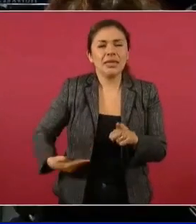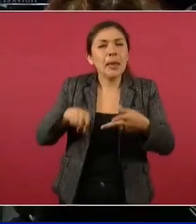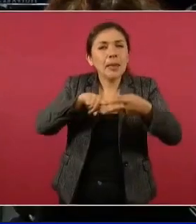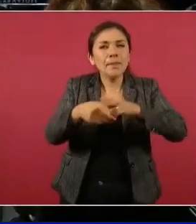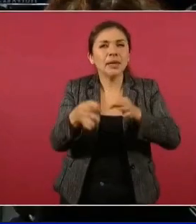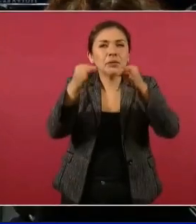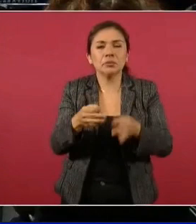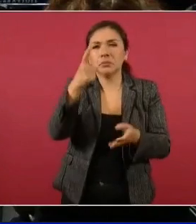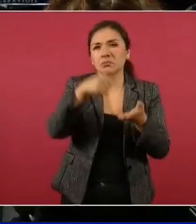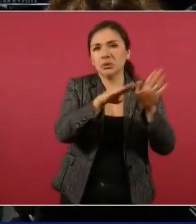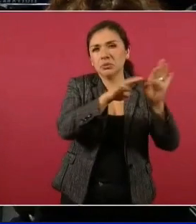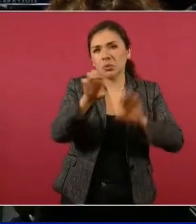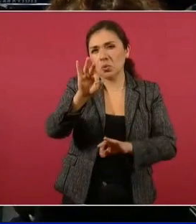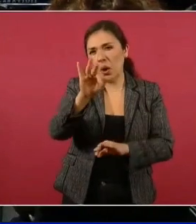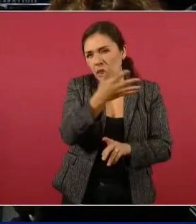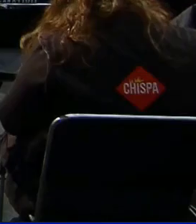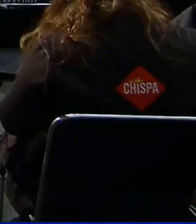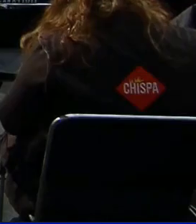40,